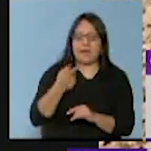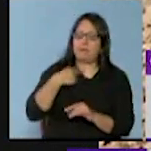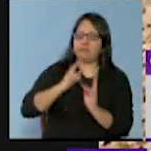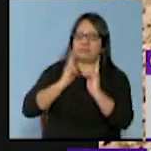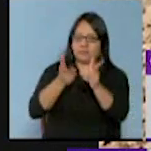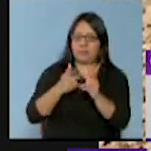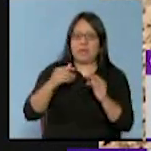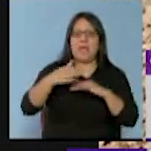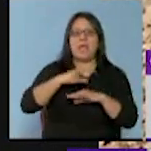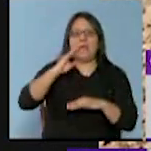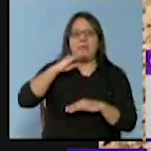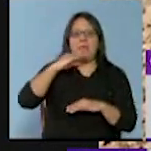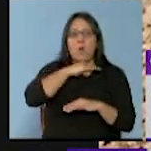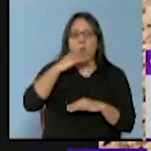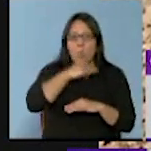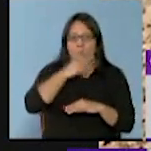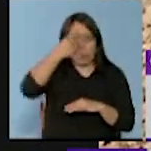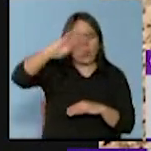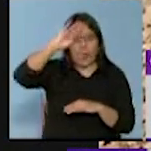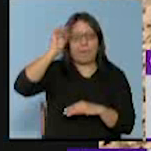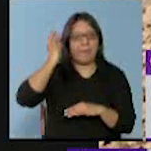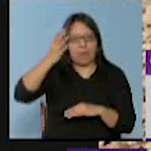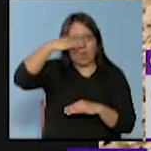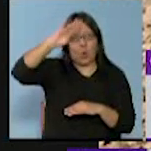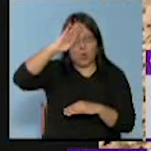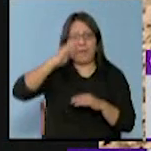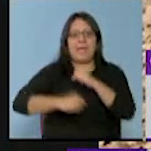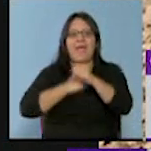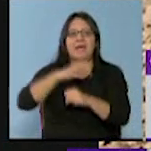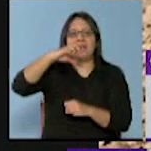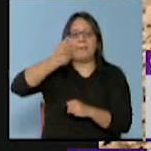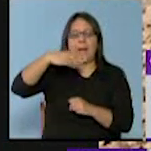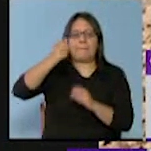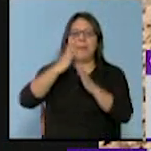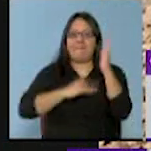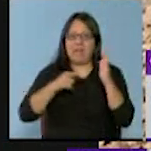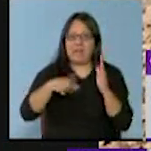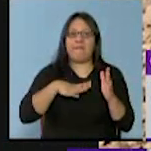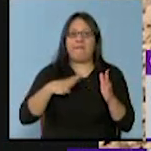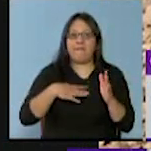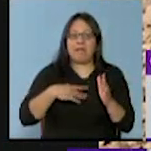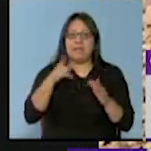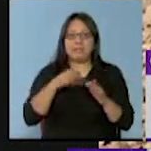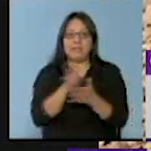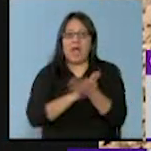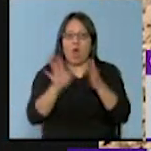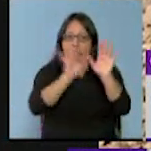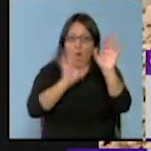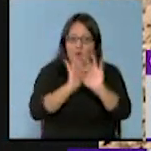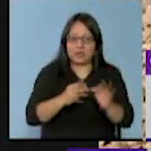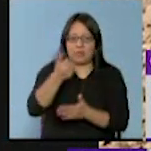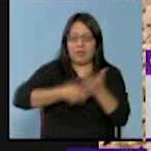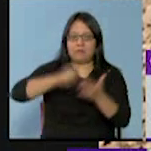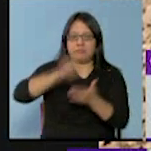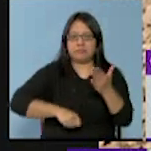va desde Güemes hasta Pampa Blanca no está licitado. Habrá que esperar para que se realice la licitación correspondiente, así la ruta va desde la